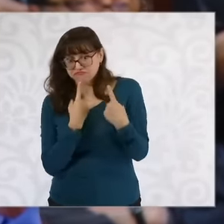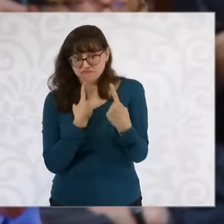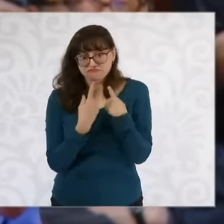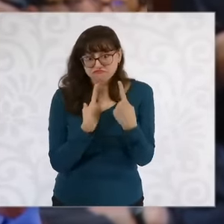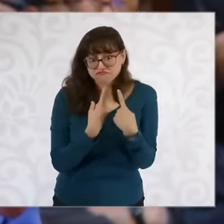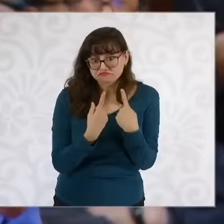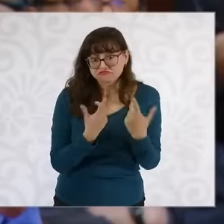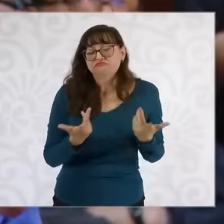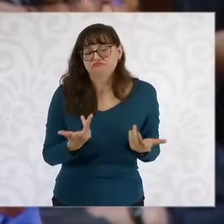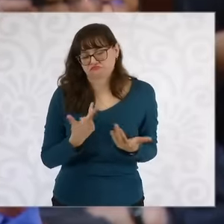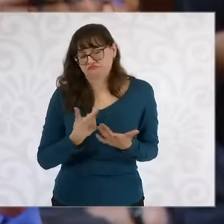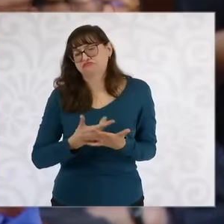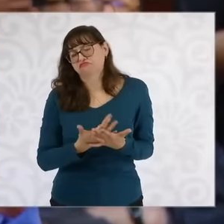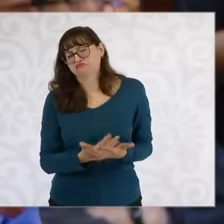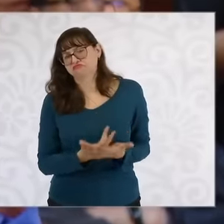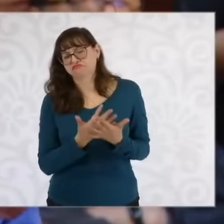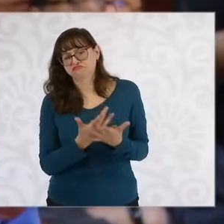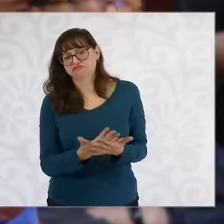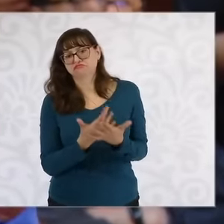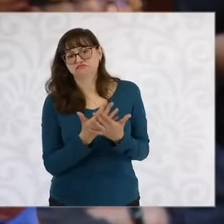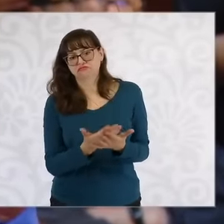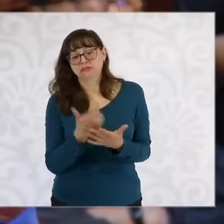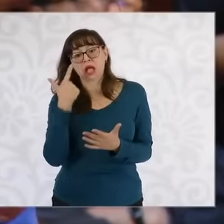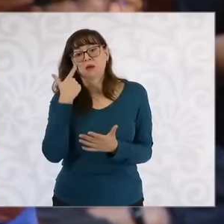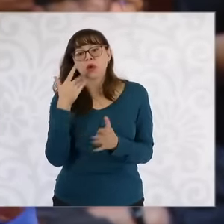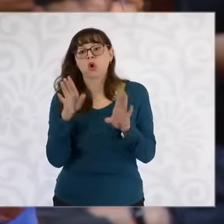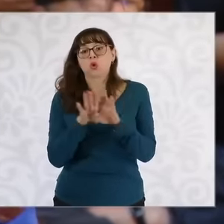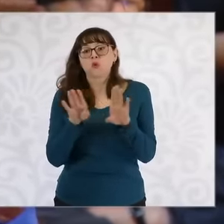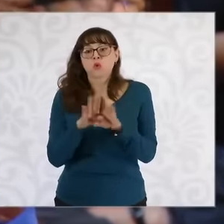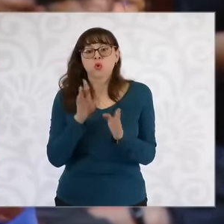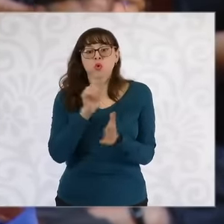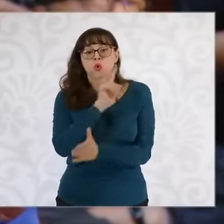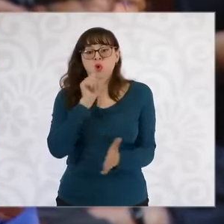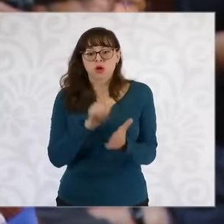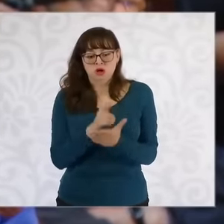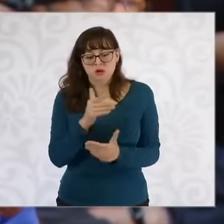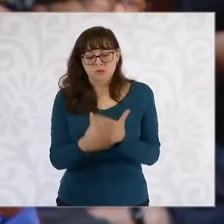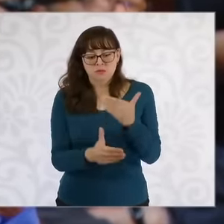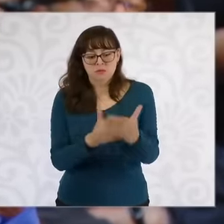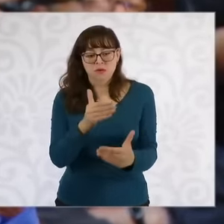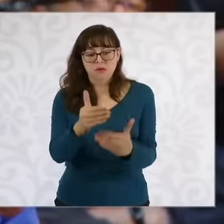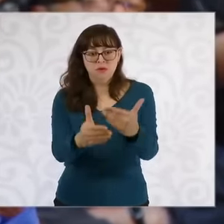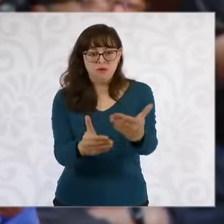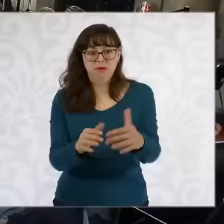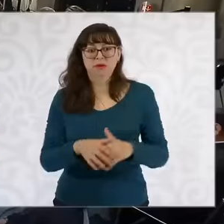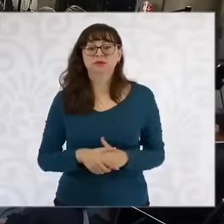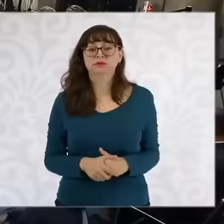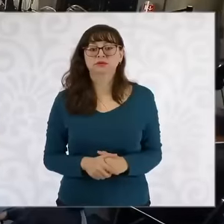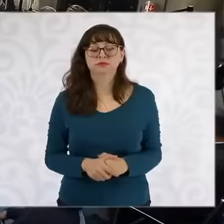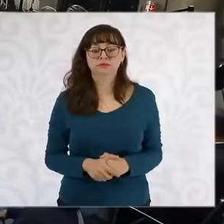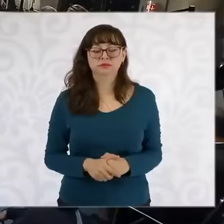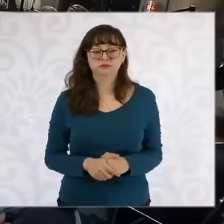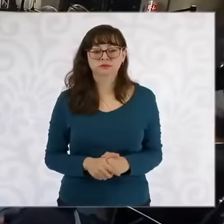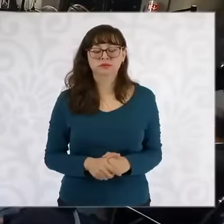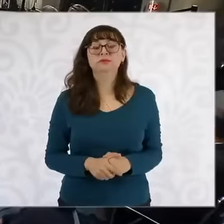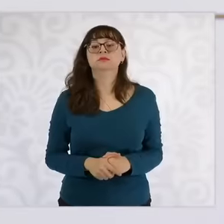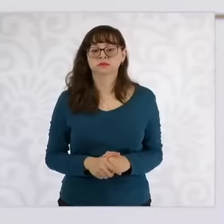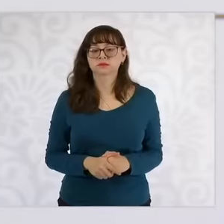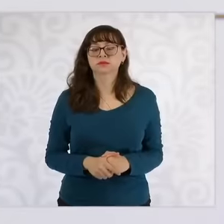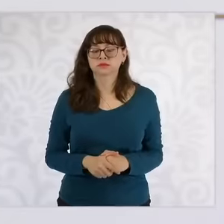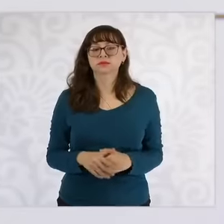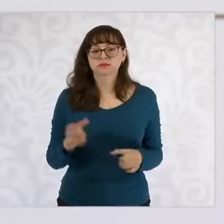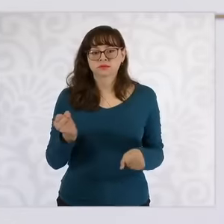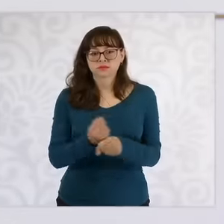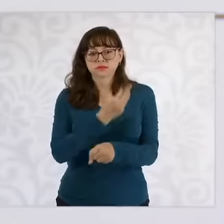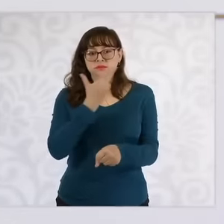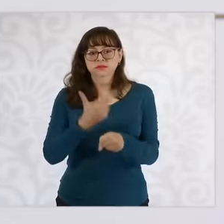trabajar seriamente las rutas legales a seguir, la historia de los hechos. Le pedimos a la secretaria